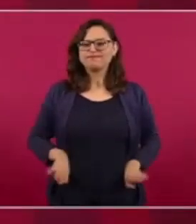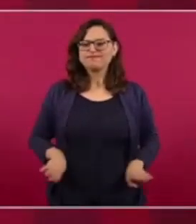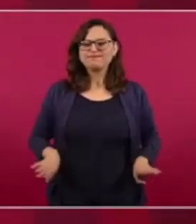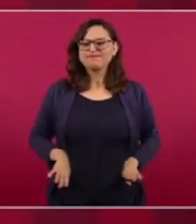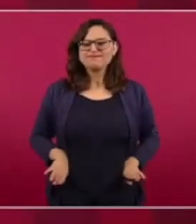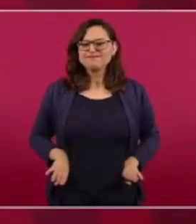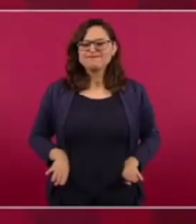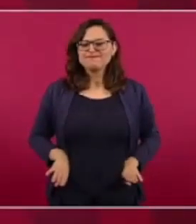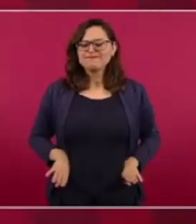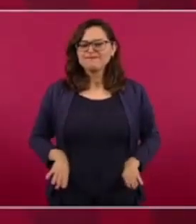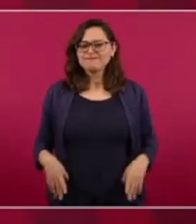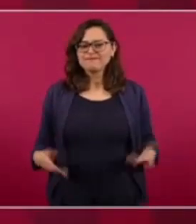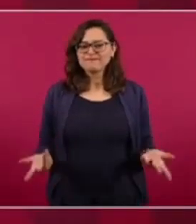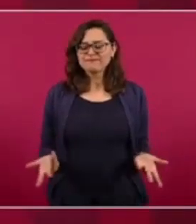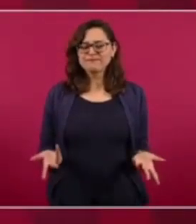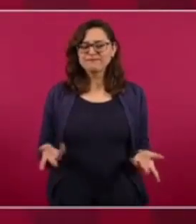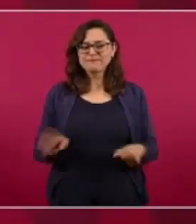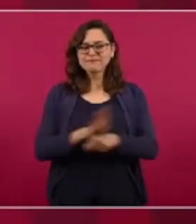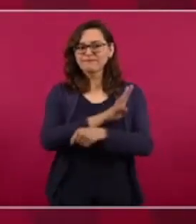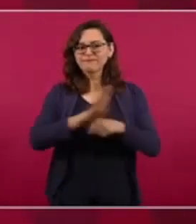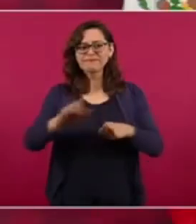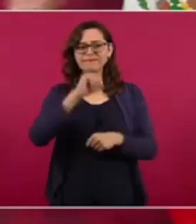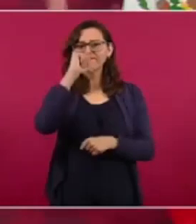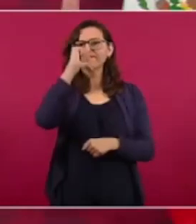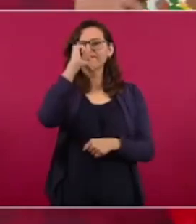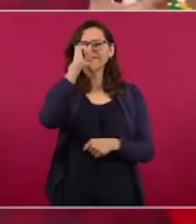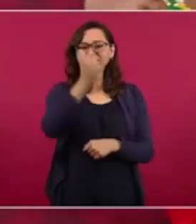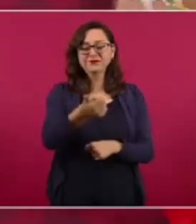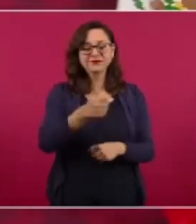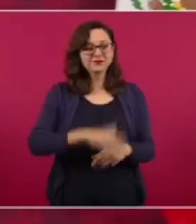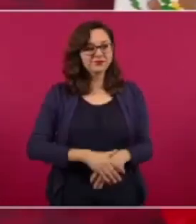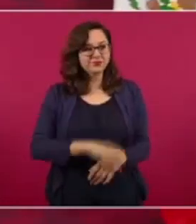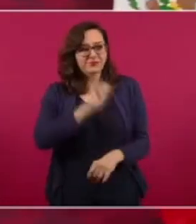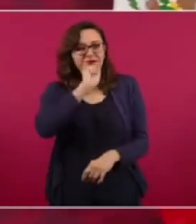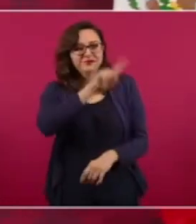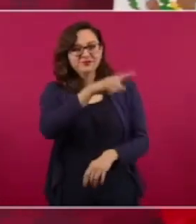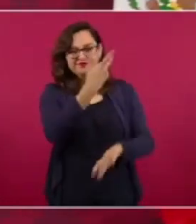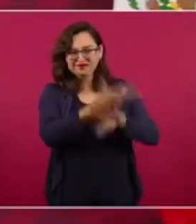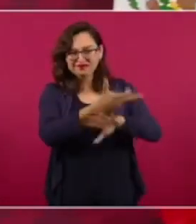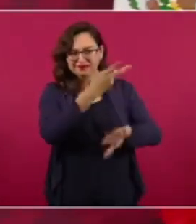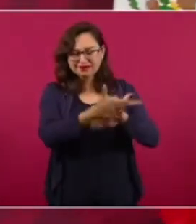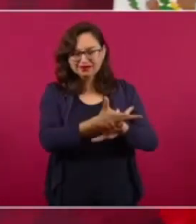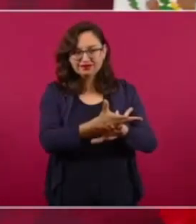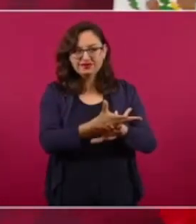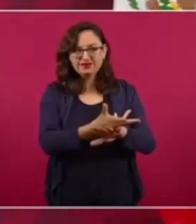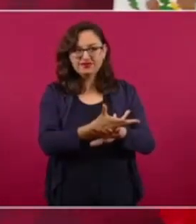no le conviene al mismo gobierno de Estados Unidos,